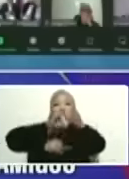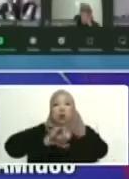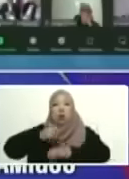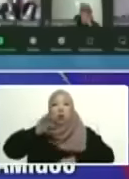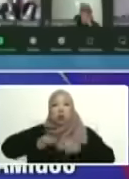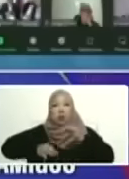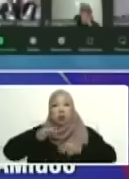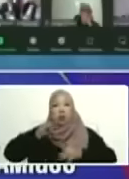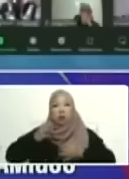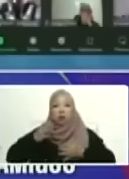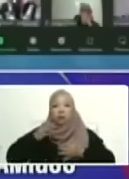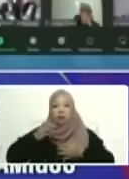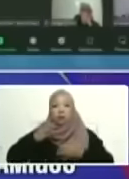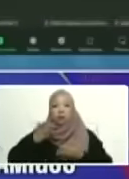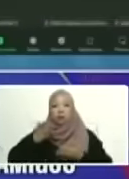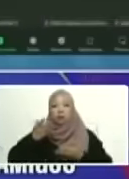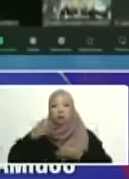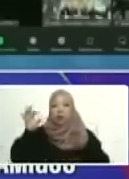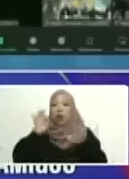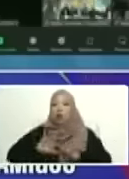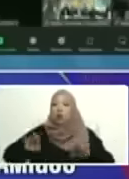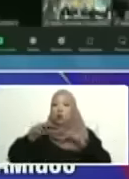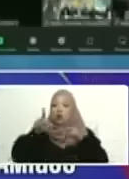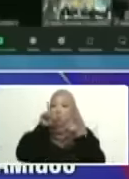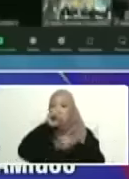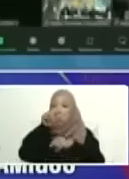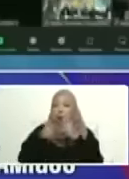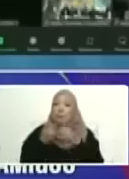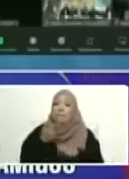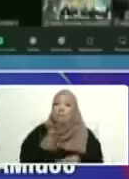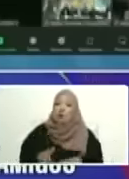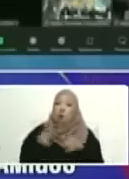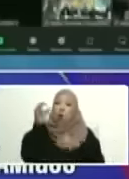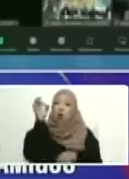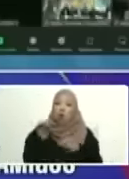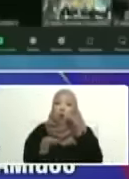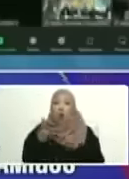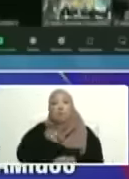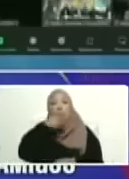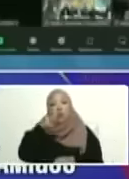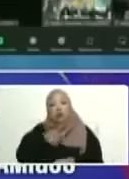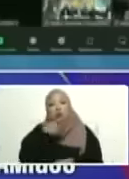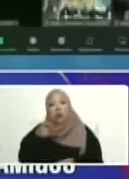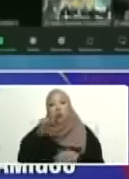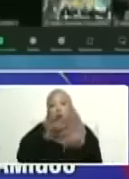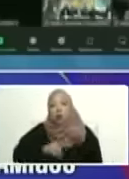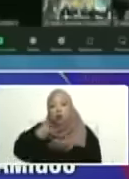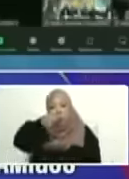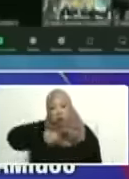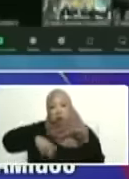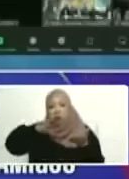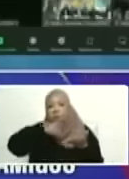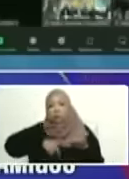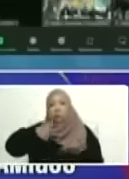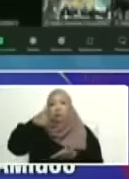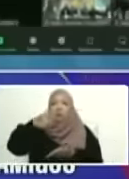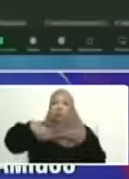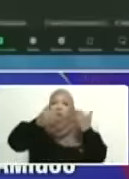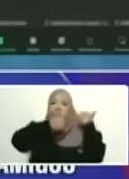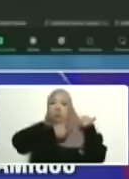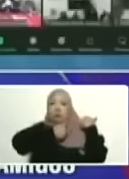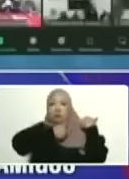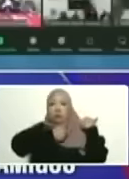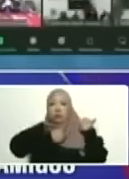Justicia sin el consentimiento jurídico, político, sin la firma de los